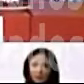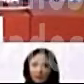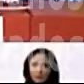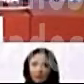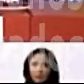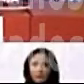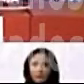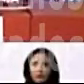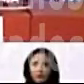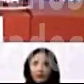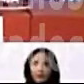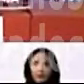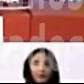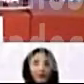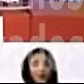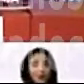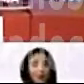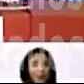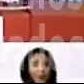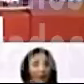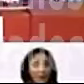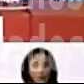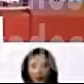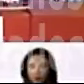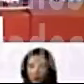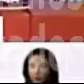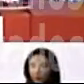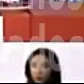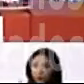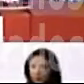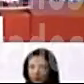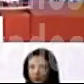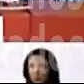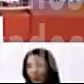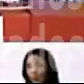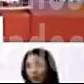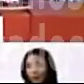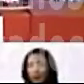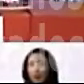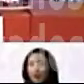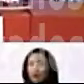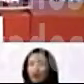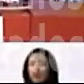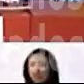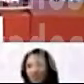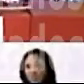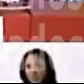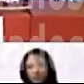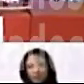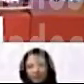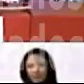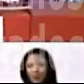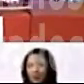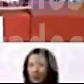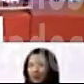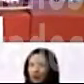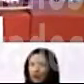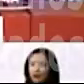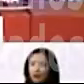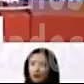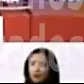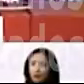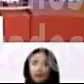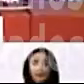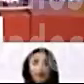Lo que sí le voy a decir es lo que nosotros vamos a hacer. Nosotros no nos vamos a rendir. Y afortunadamente para ustedes, señores,